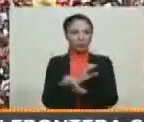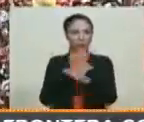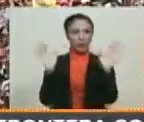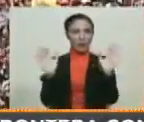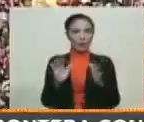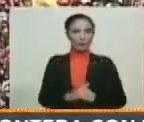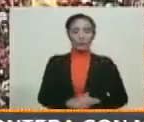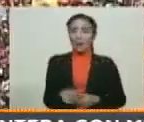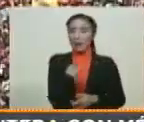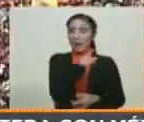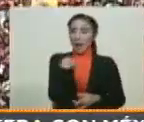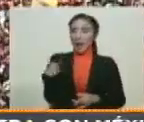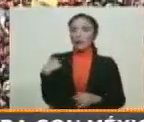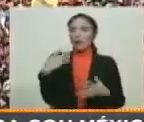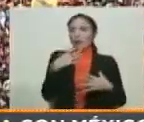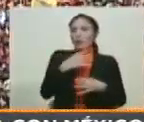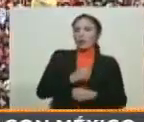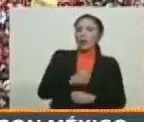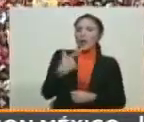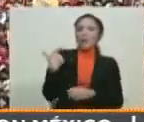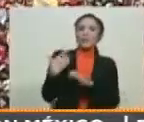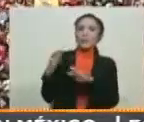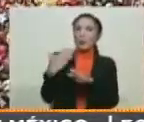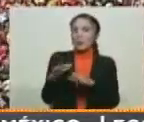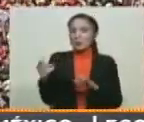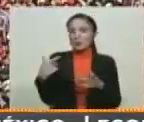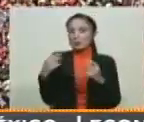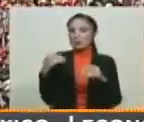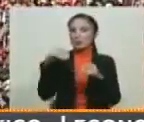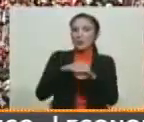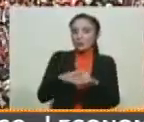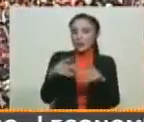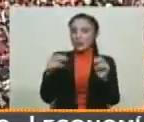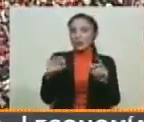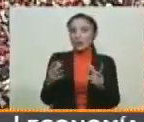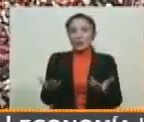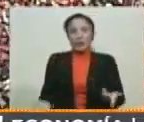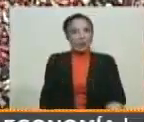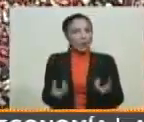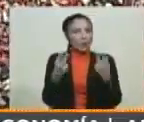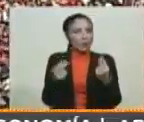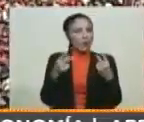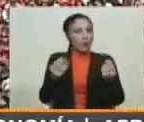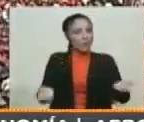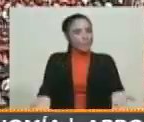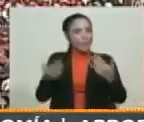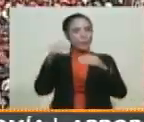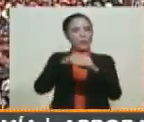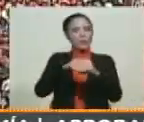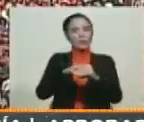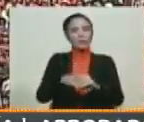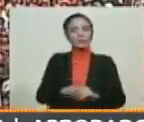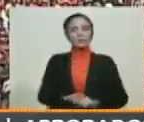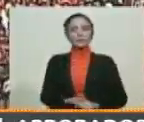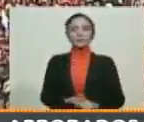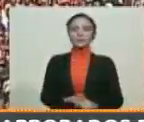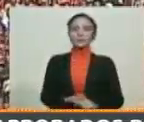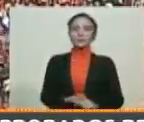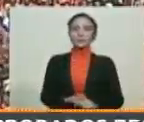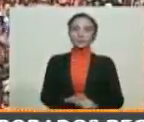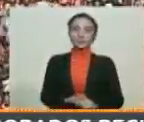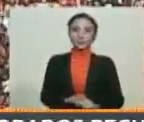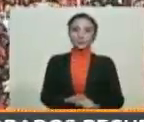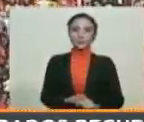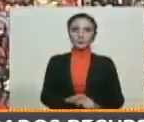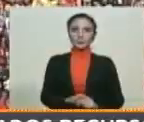que nadie se confíe que nadie caiga en el triunfalismo que nadie caiga en el